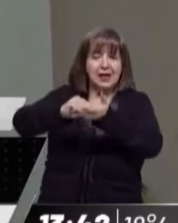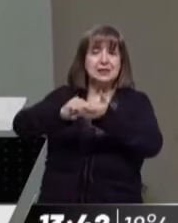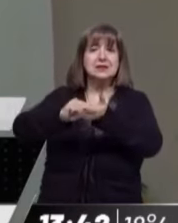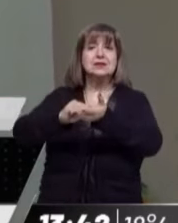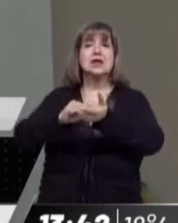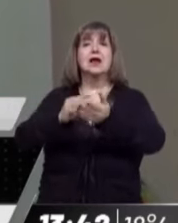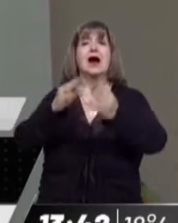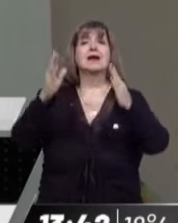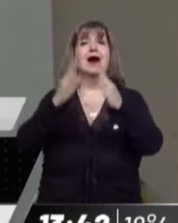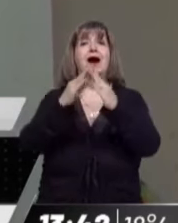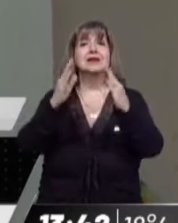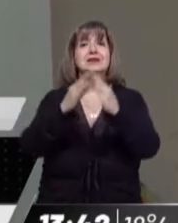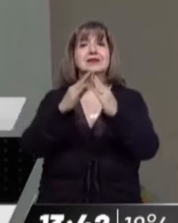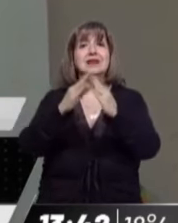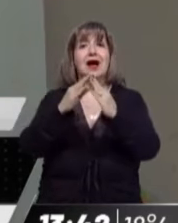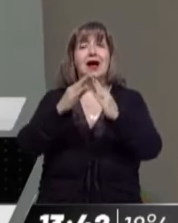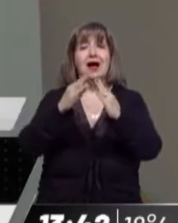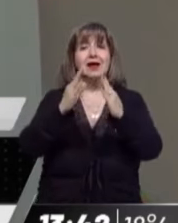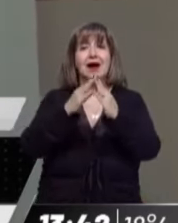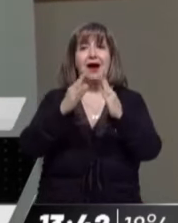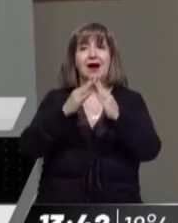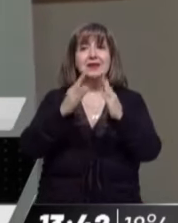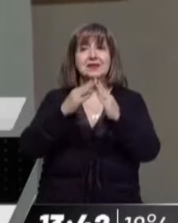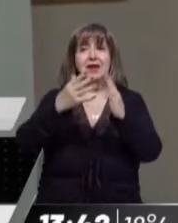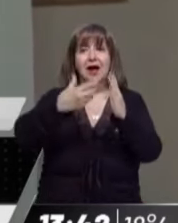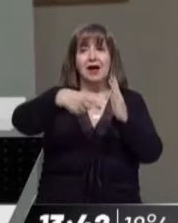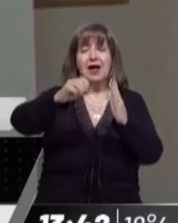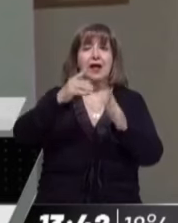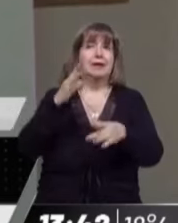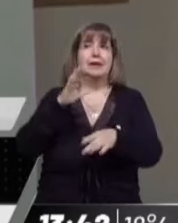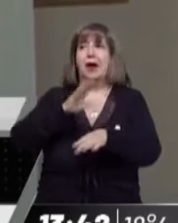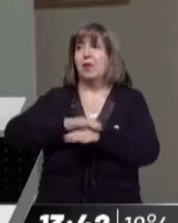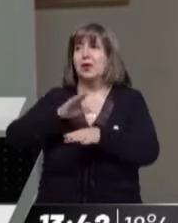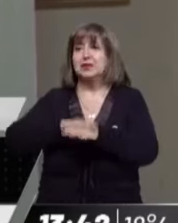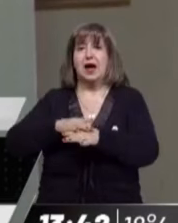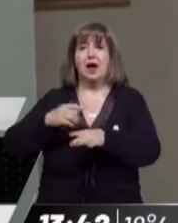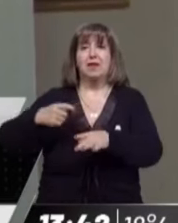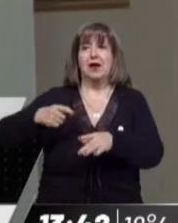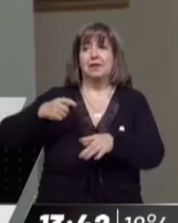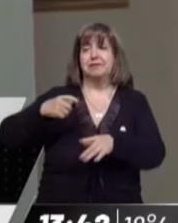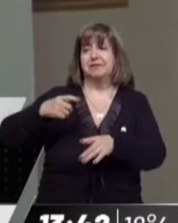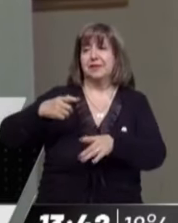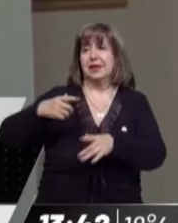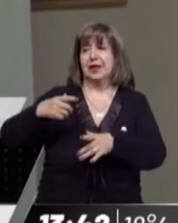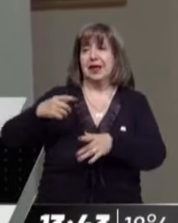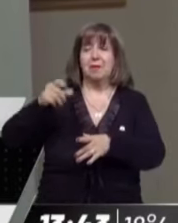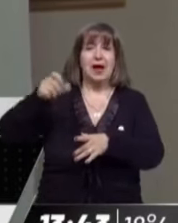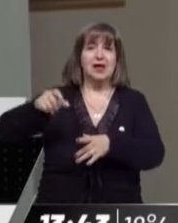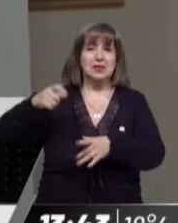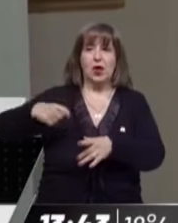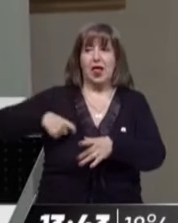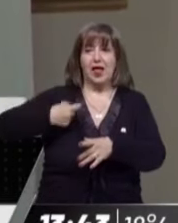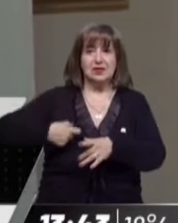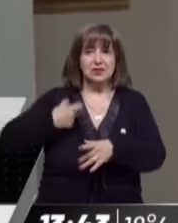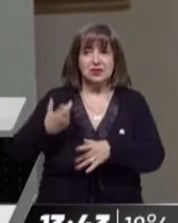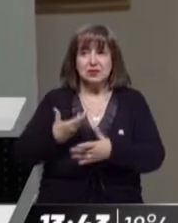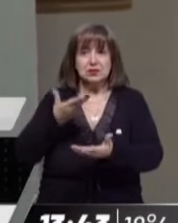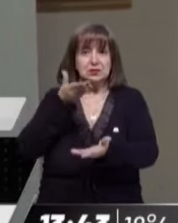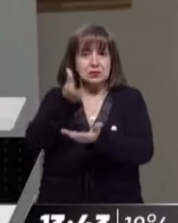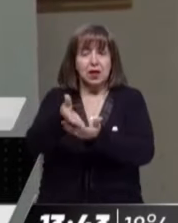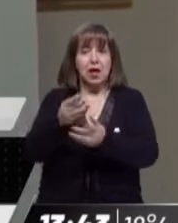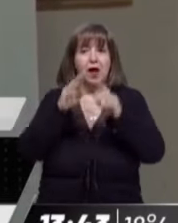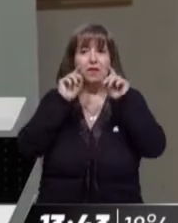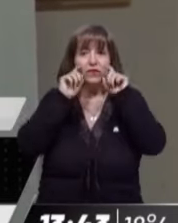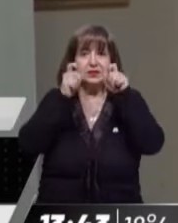seguimiento domiciliario a cargo de entes sanitarios a cargo de de personal de salud que se designe pero hay